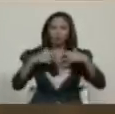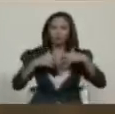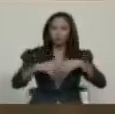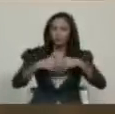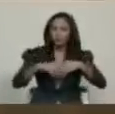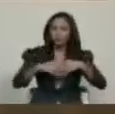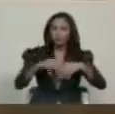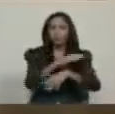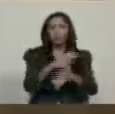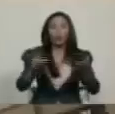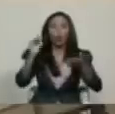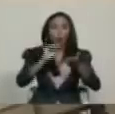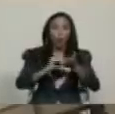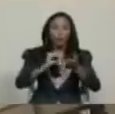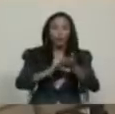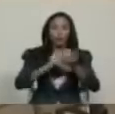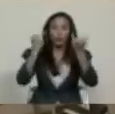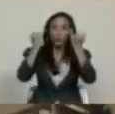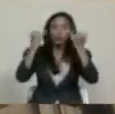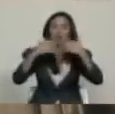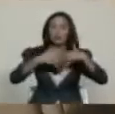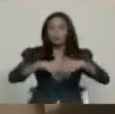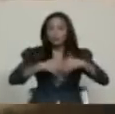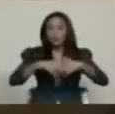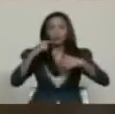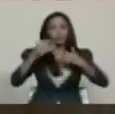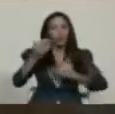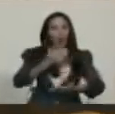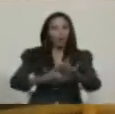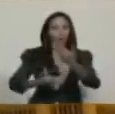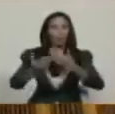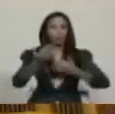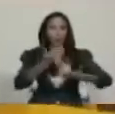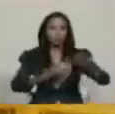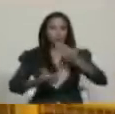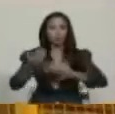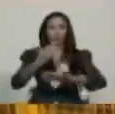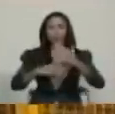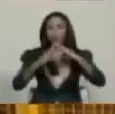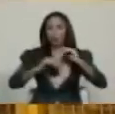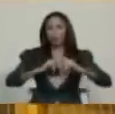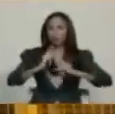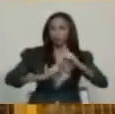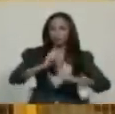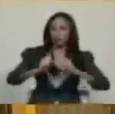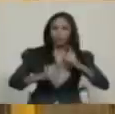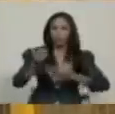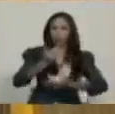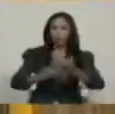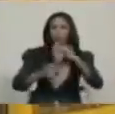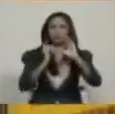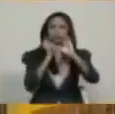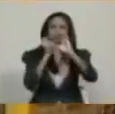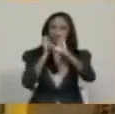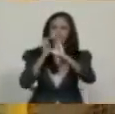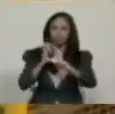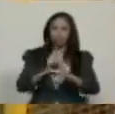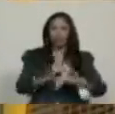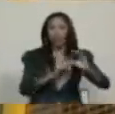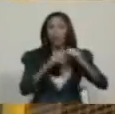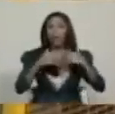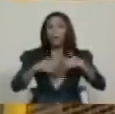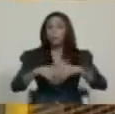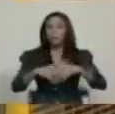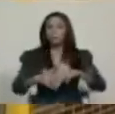entonces recuperando esta empresa y poniéndola a la disposición, pues, del motor productivo, del motor minero, del motor industrial.